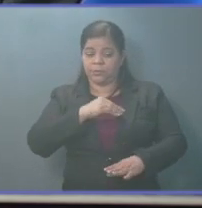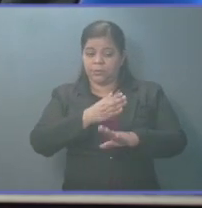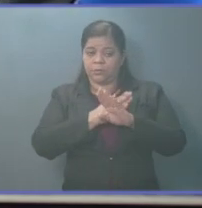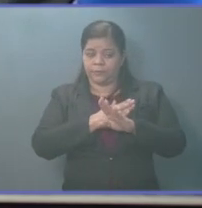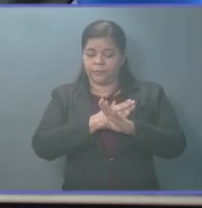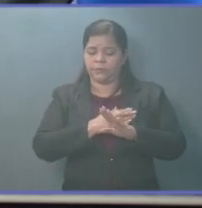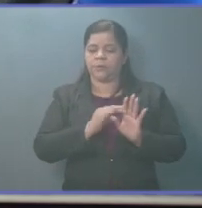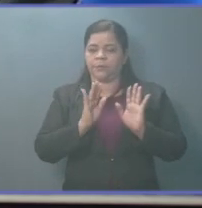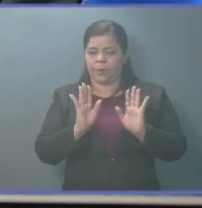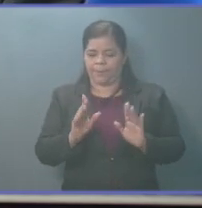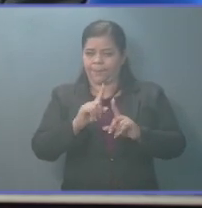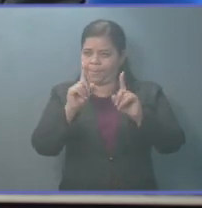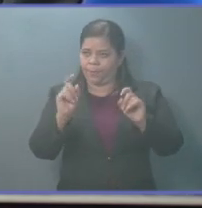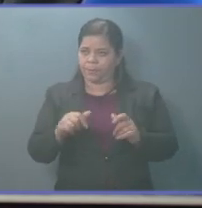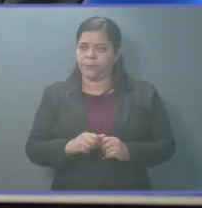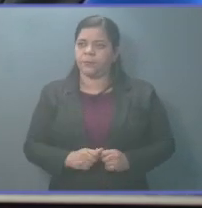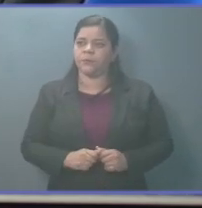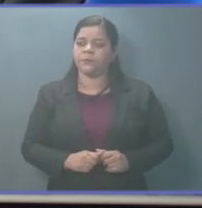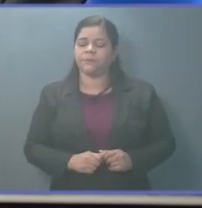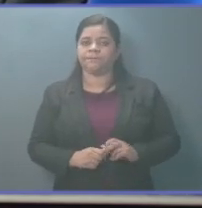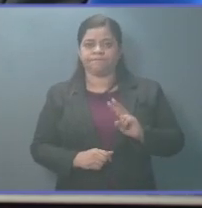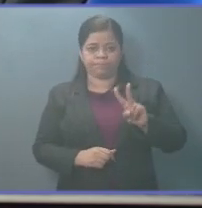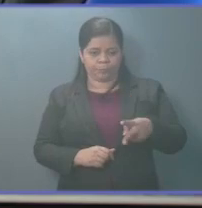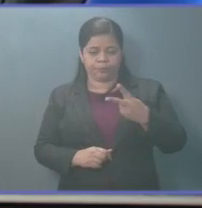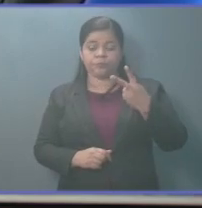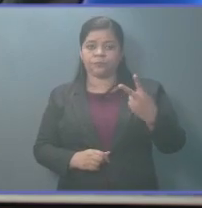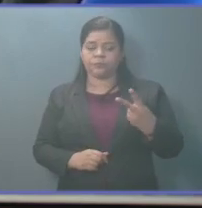La pregunta sería, segunda,